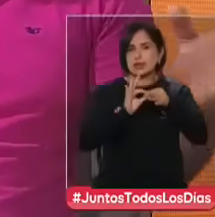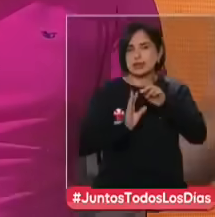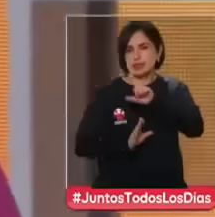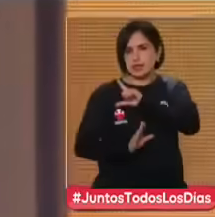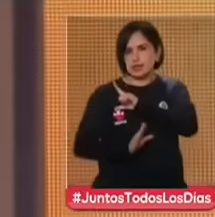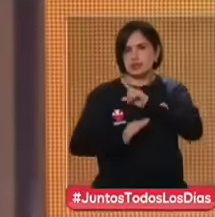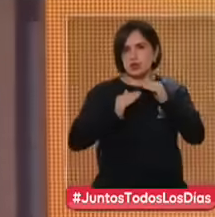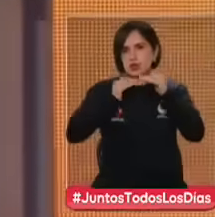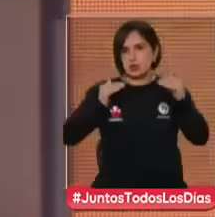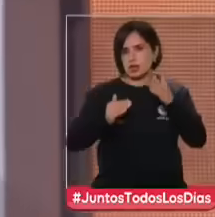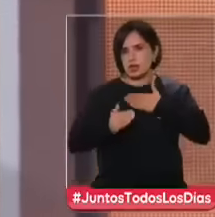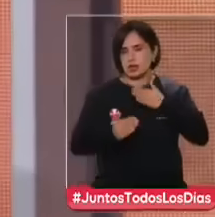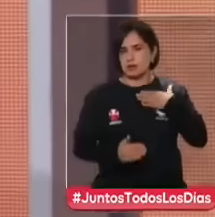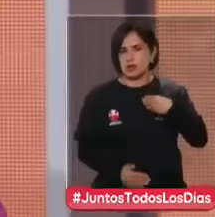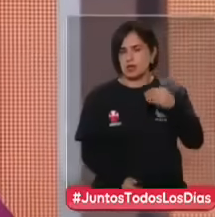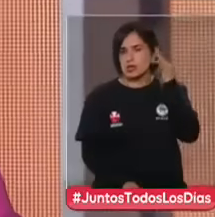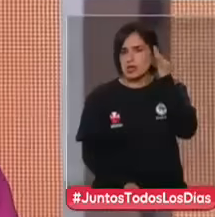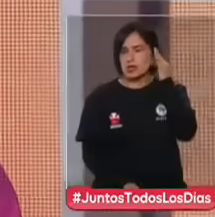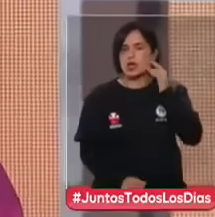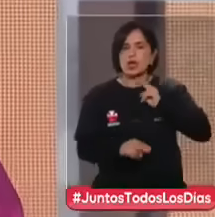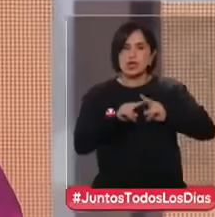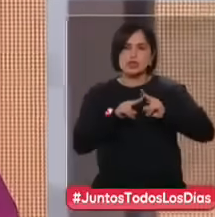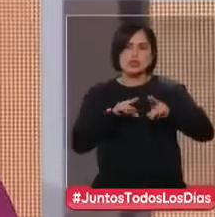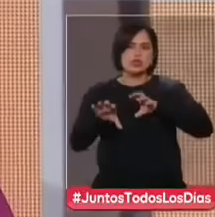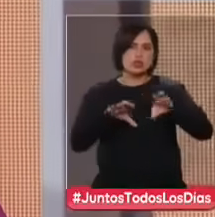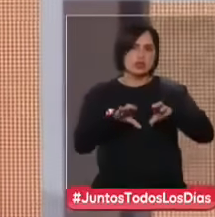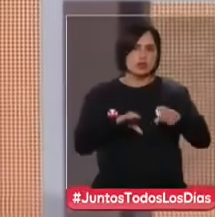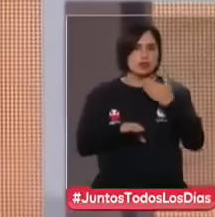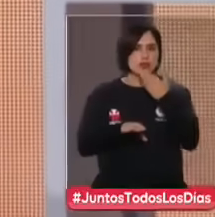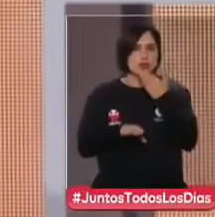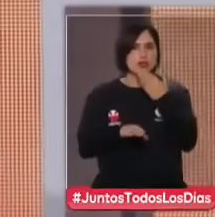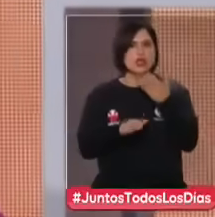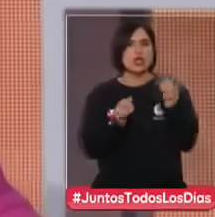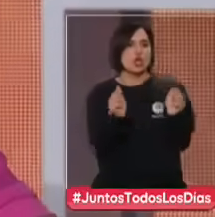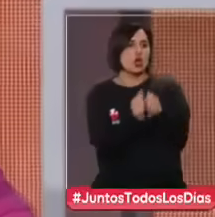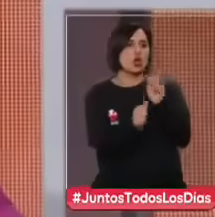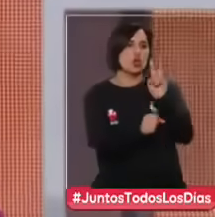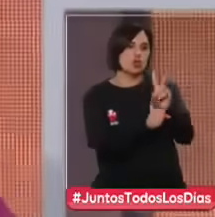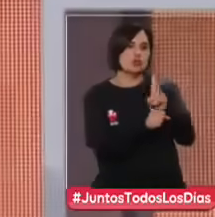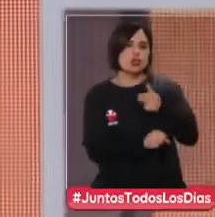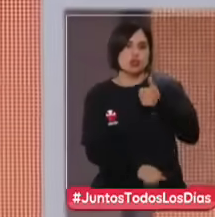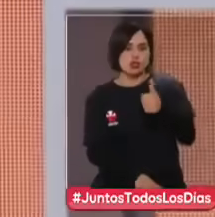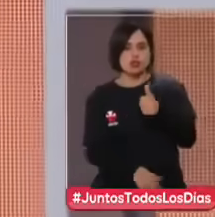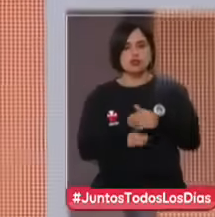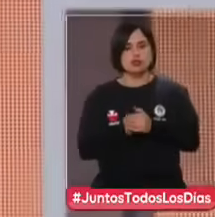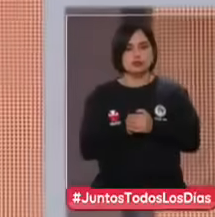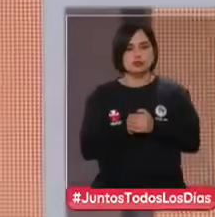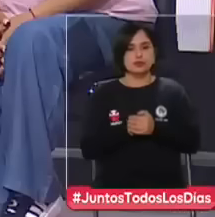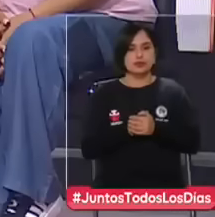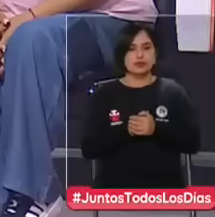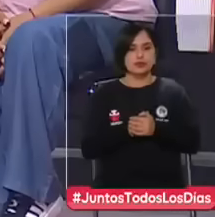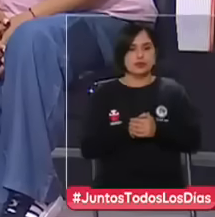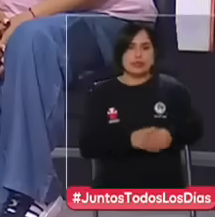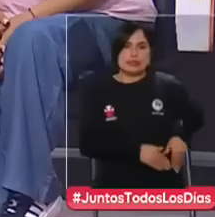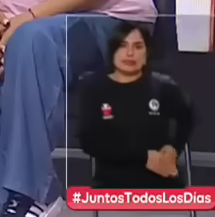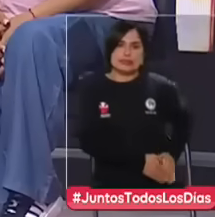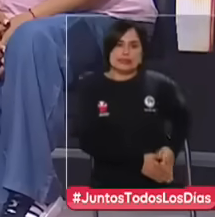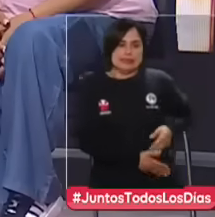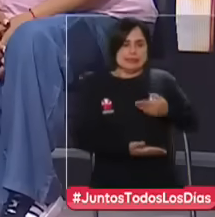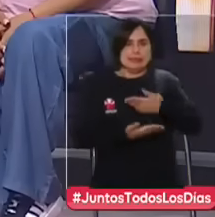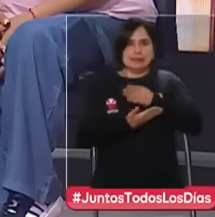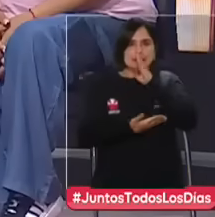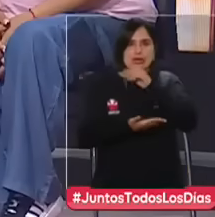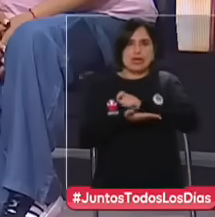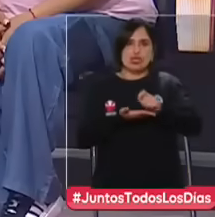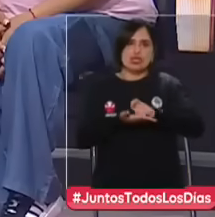de la Igualdad de mi hija también, que estuvimos haciendo muchas actividades ahí también con los profesores, el director. ¿Y cuál contamos... es ese monto? Ay, la tengo aquí anotada. Wow,